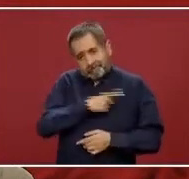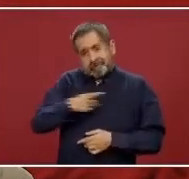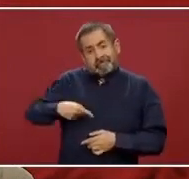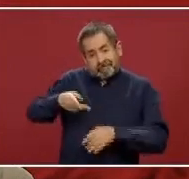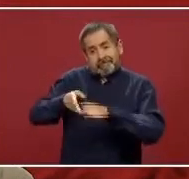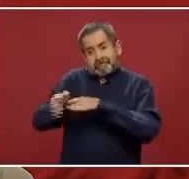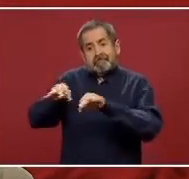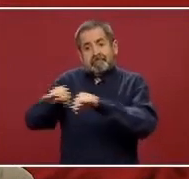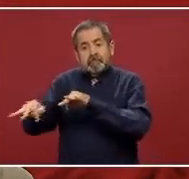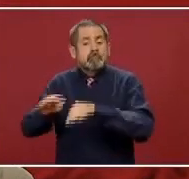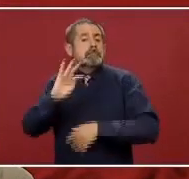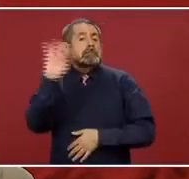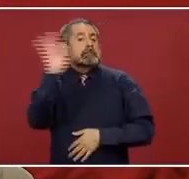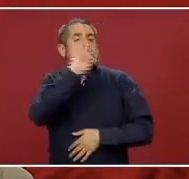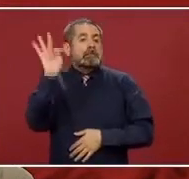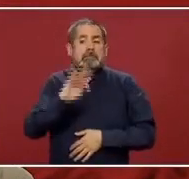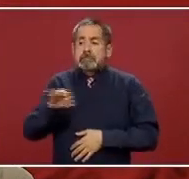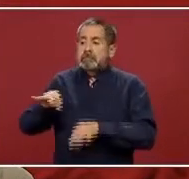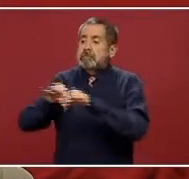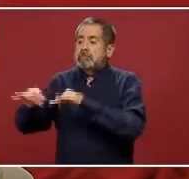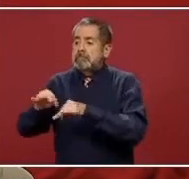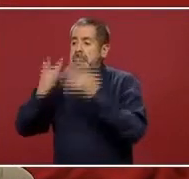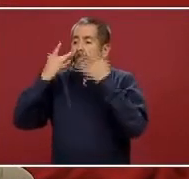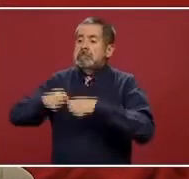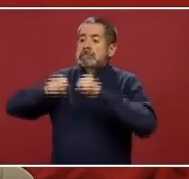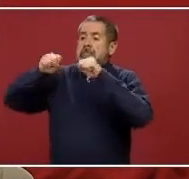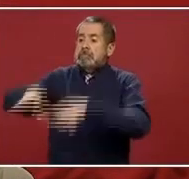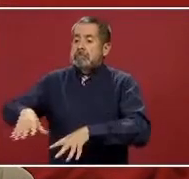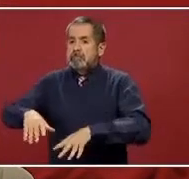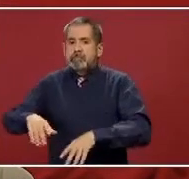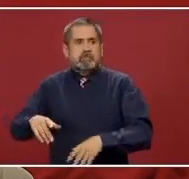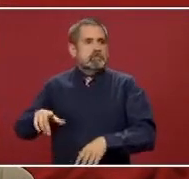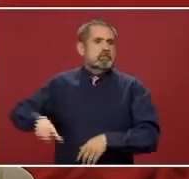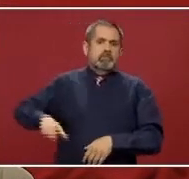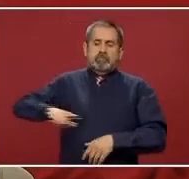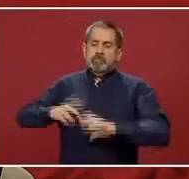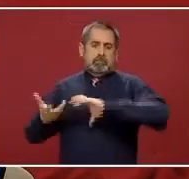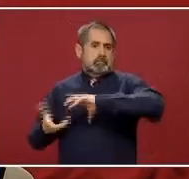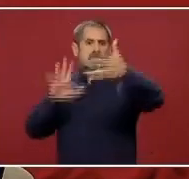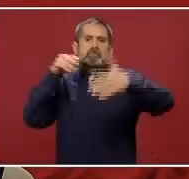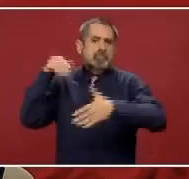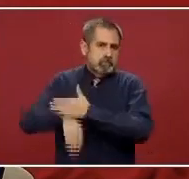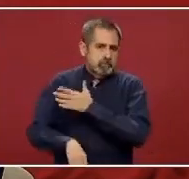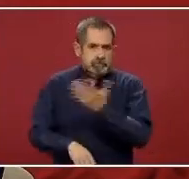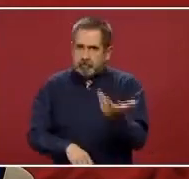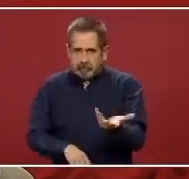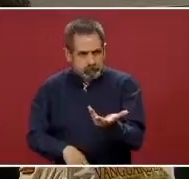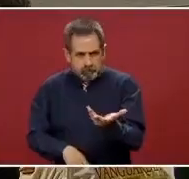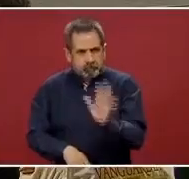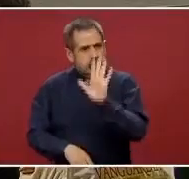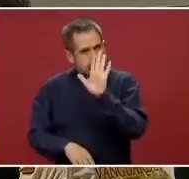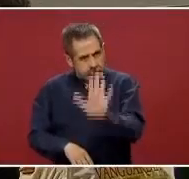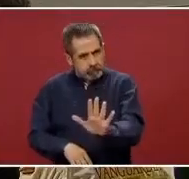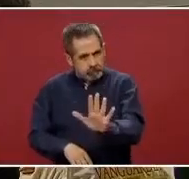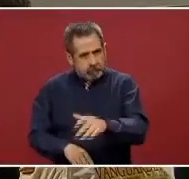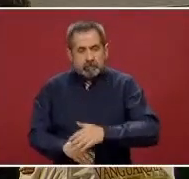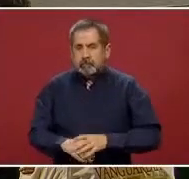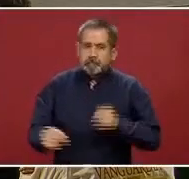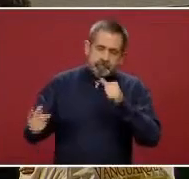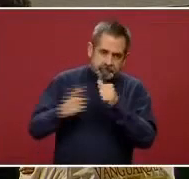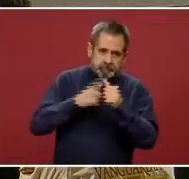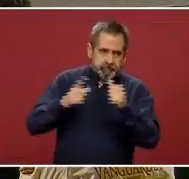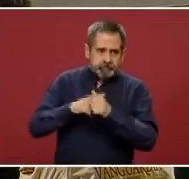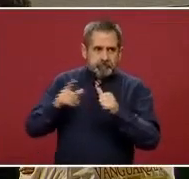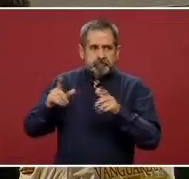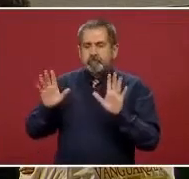afecta gravemente la funcionalidad del gobierno. Pero empezamos primero del todo y